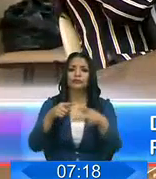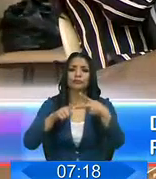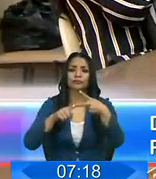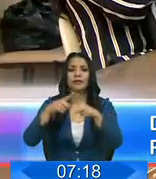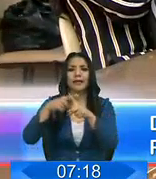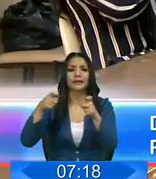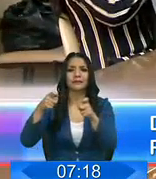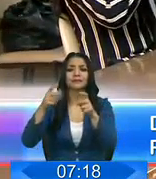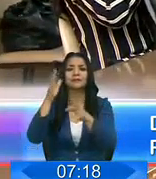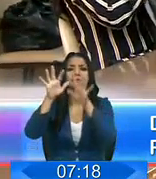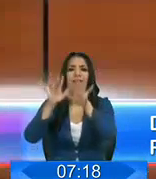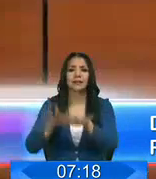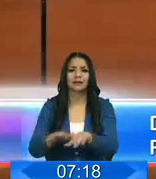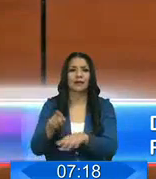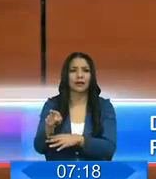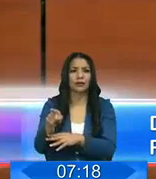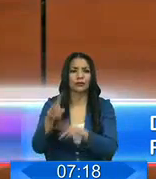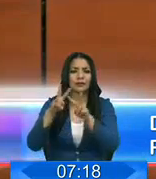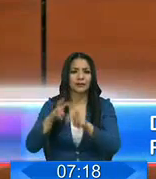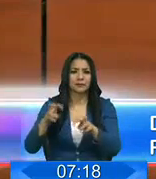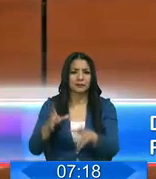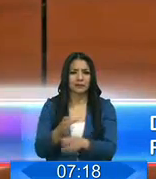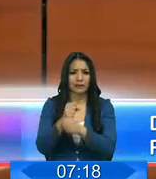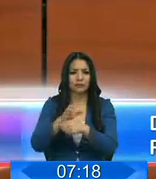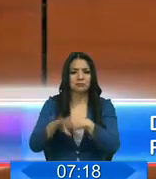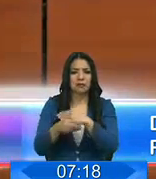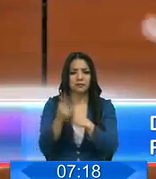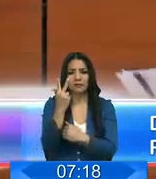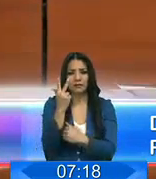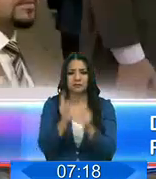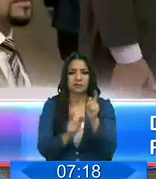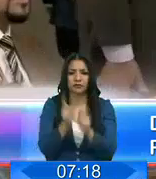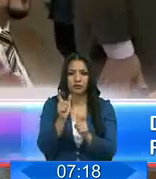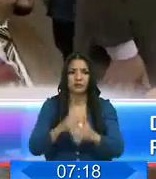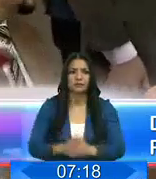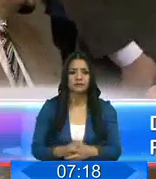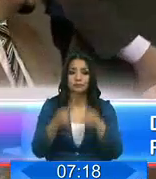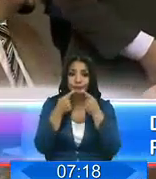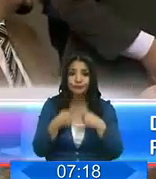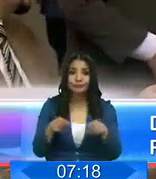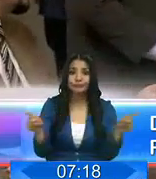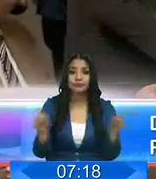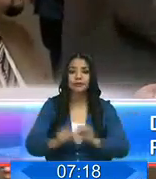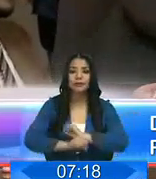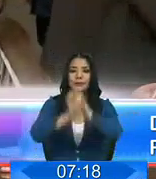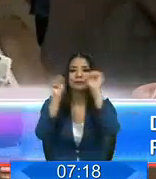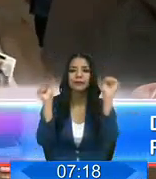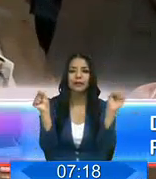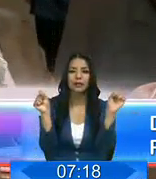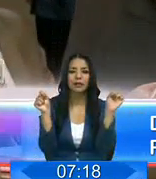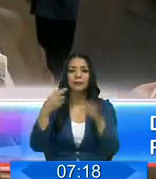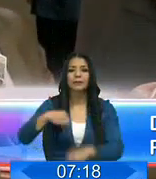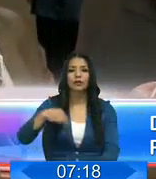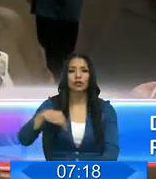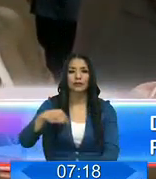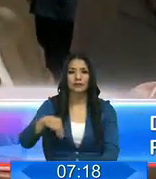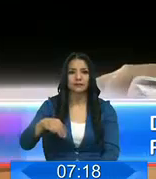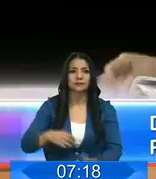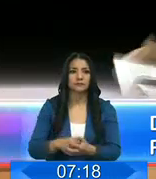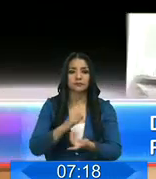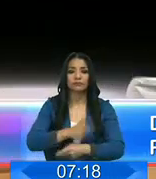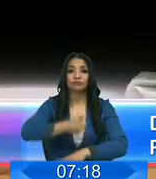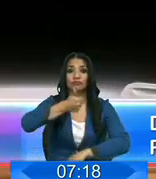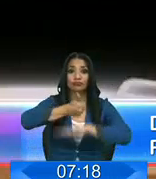exsecretario de Inteligencia, Pablo Romero, tres personas más. La diligencia estuvo convocada para la mañana del día miércoles en la Corte Nacional